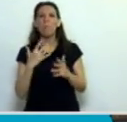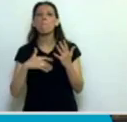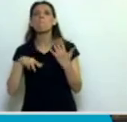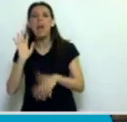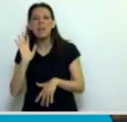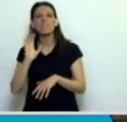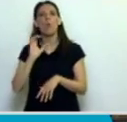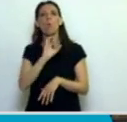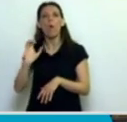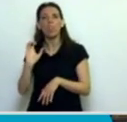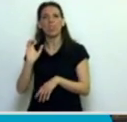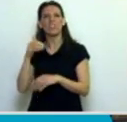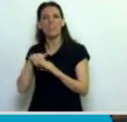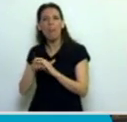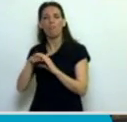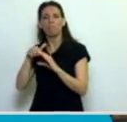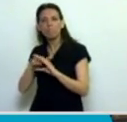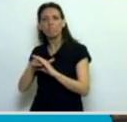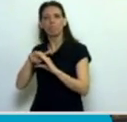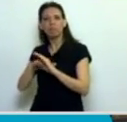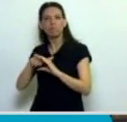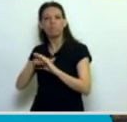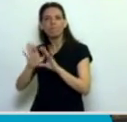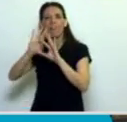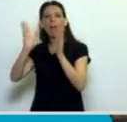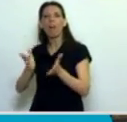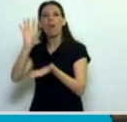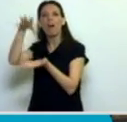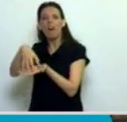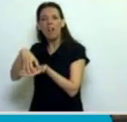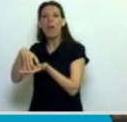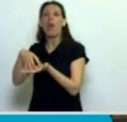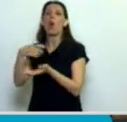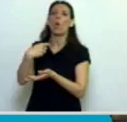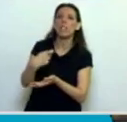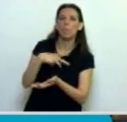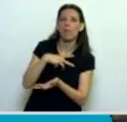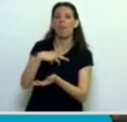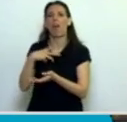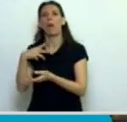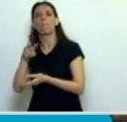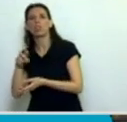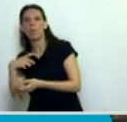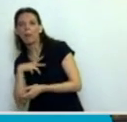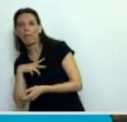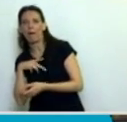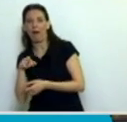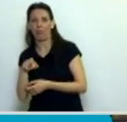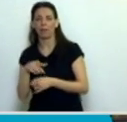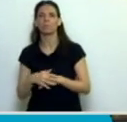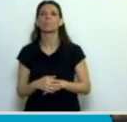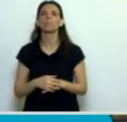de ahorro individuales de las administradoras de fondos de jubilación y pensión que se habían creado.